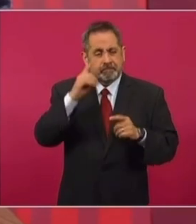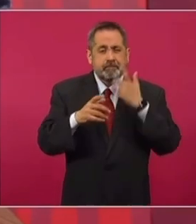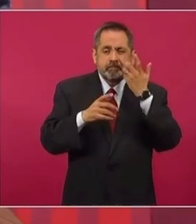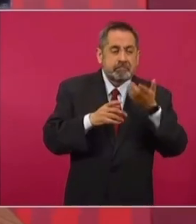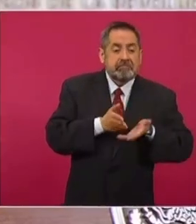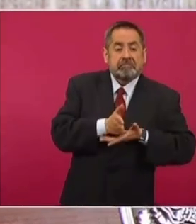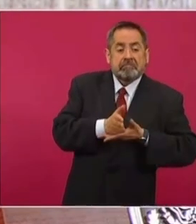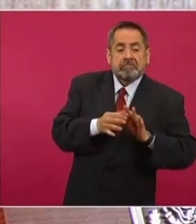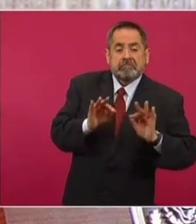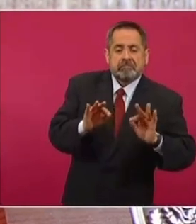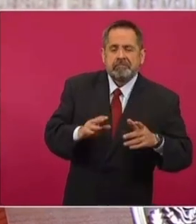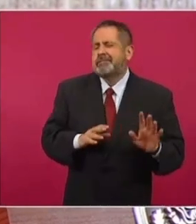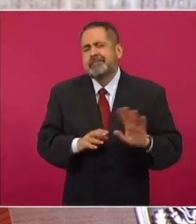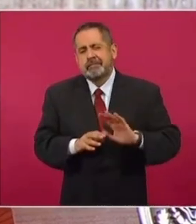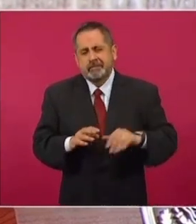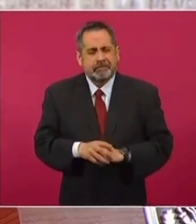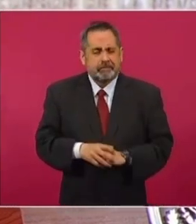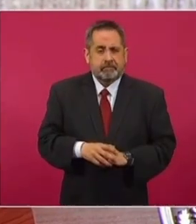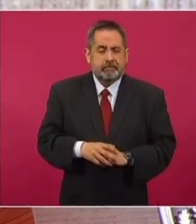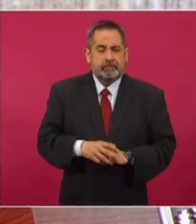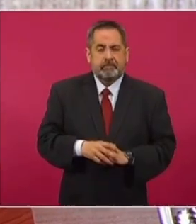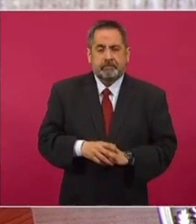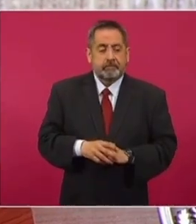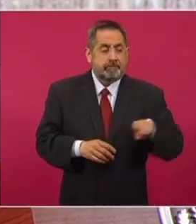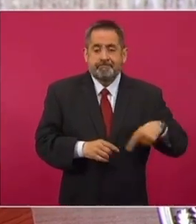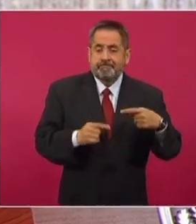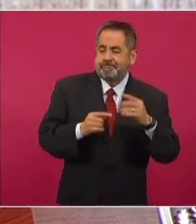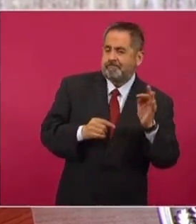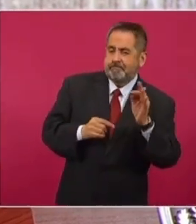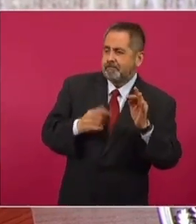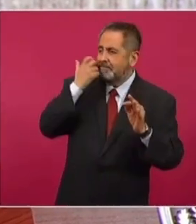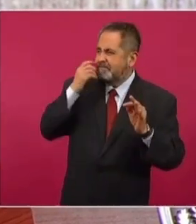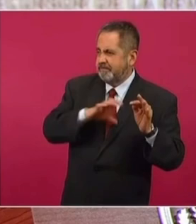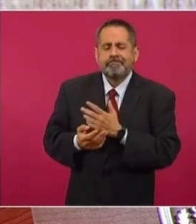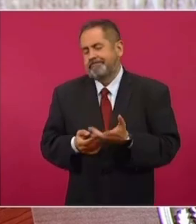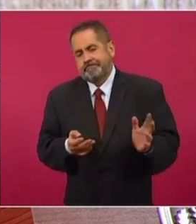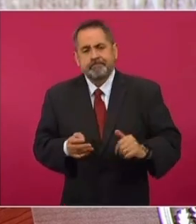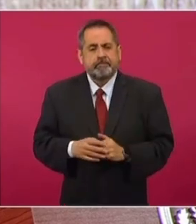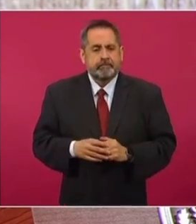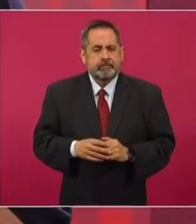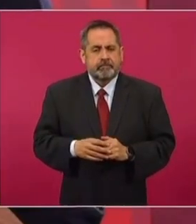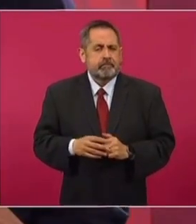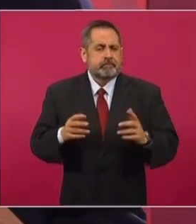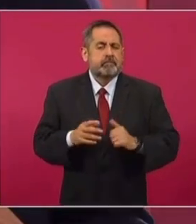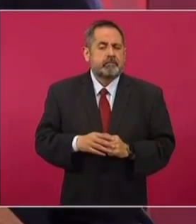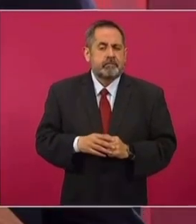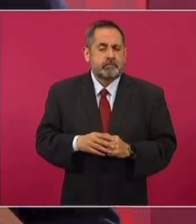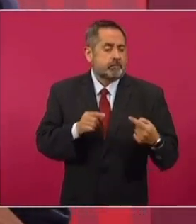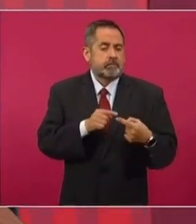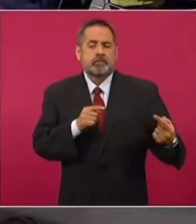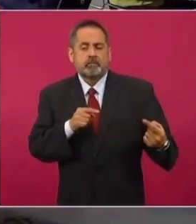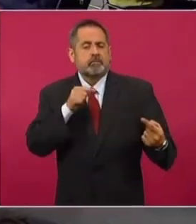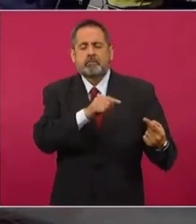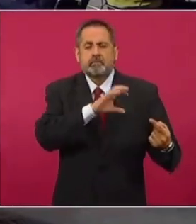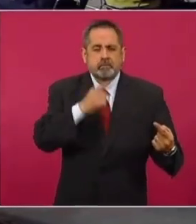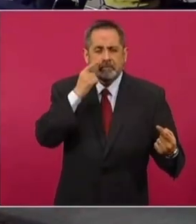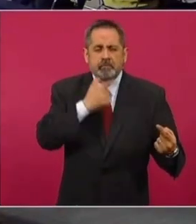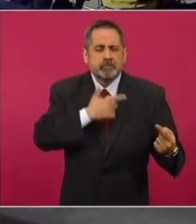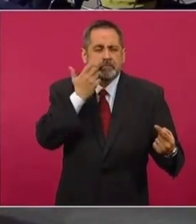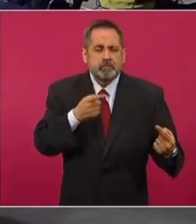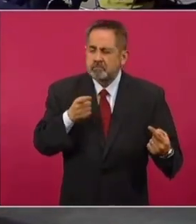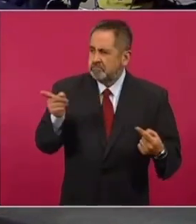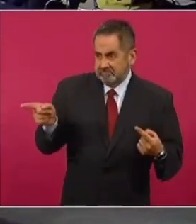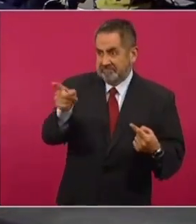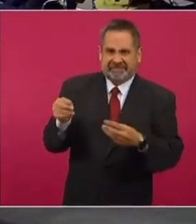interfieran los adversarios. Porque quisieran ellos tener candidatos a modo. ¿Qué le gusta más a un opositor? Pues que